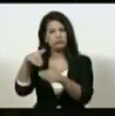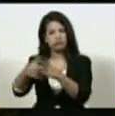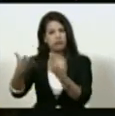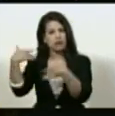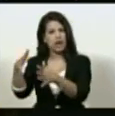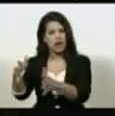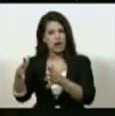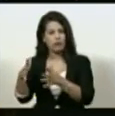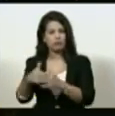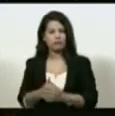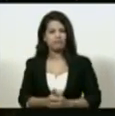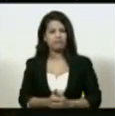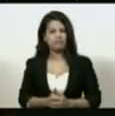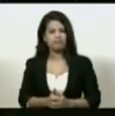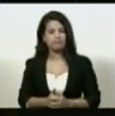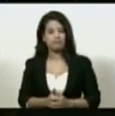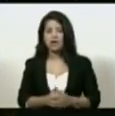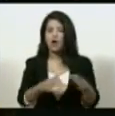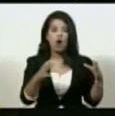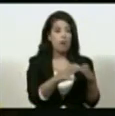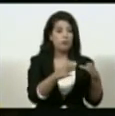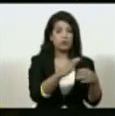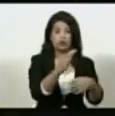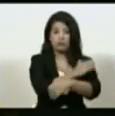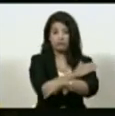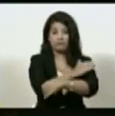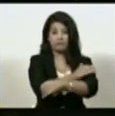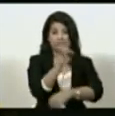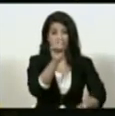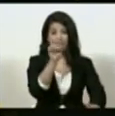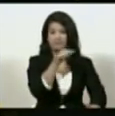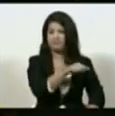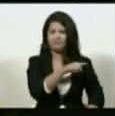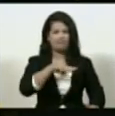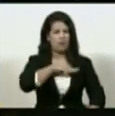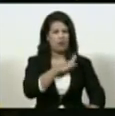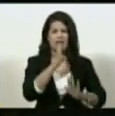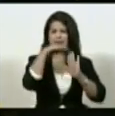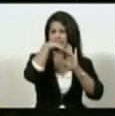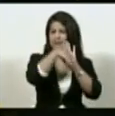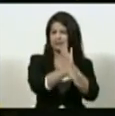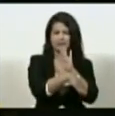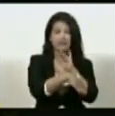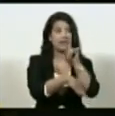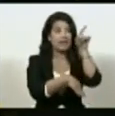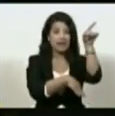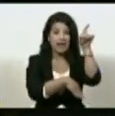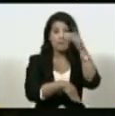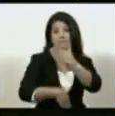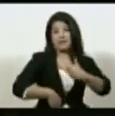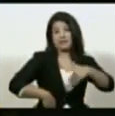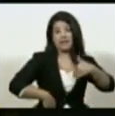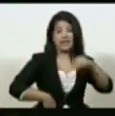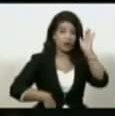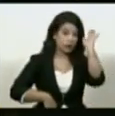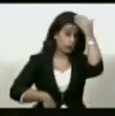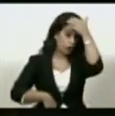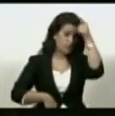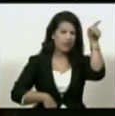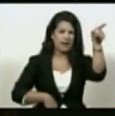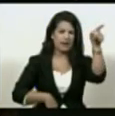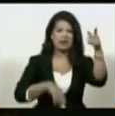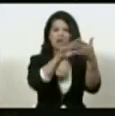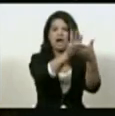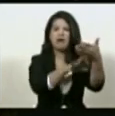La ruina moral de la oposición venezolana ha arrastrado al presidente Trump a cometer una agresión